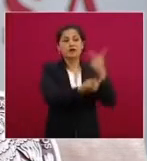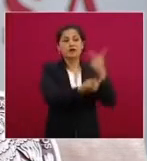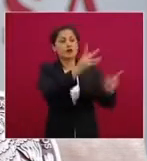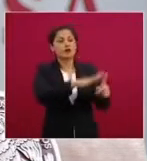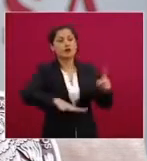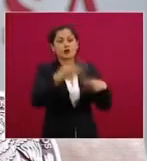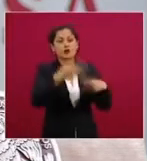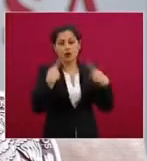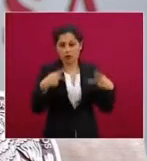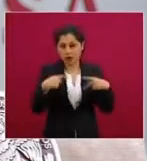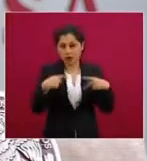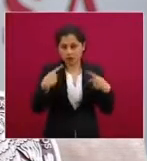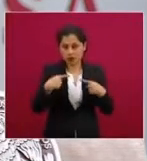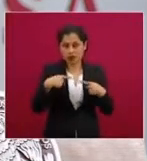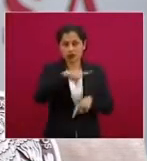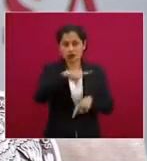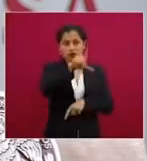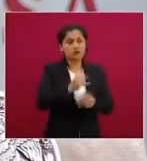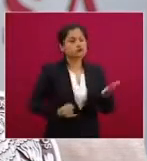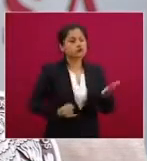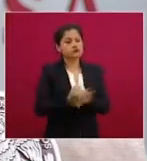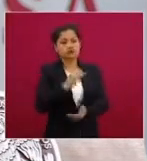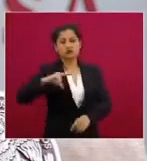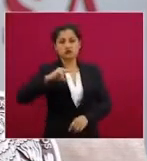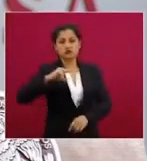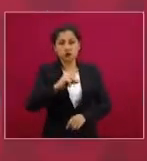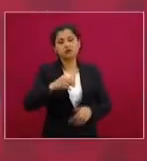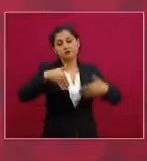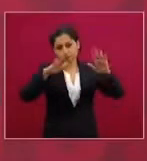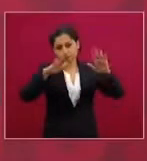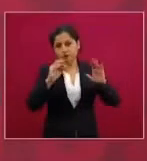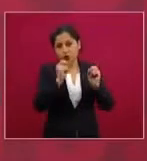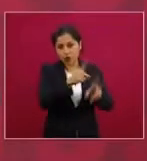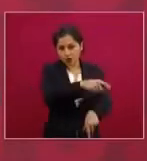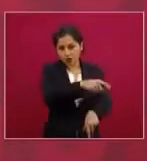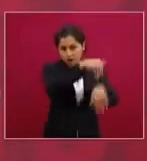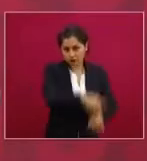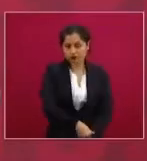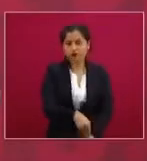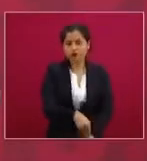el que no se permita la introducción de maíz transgénico,